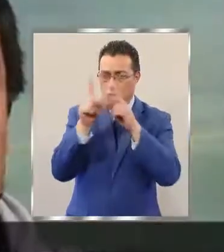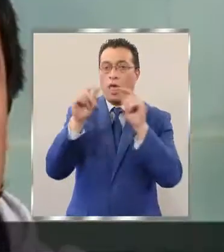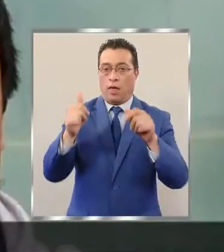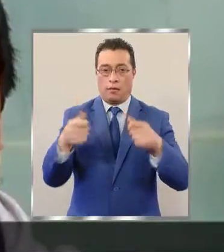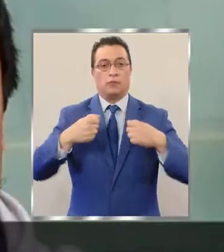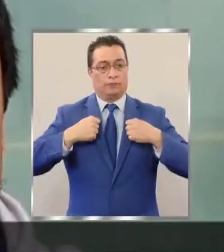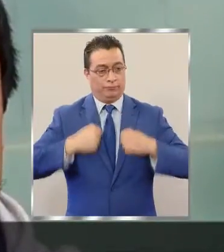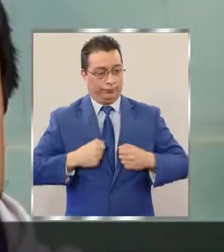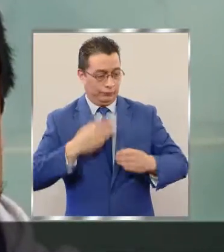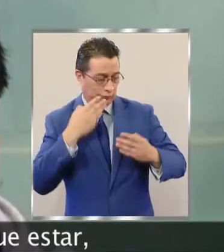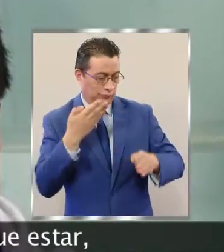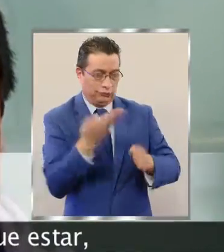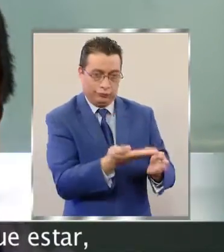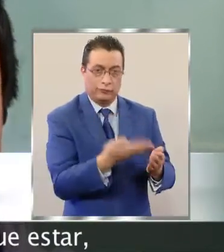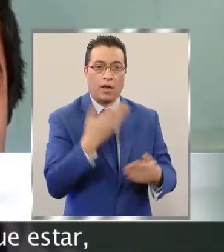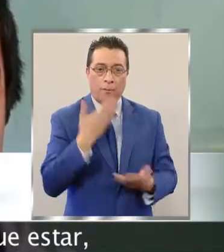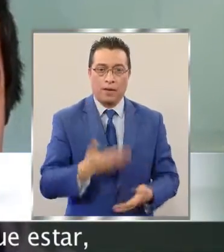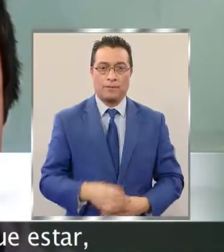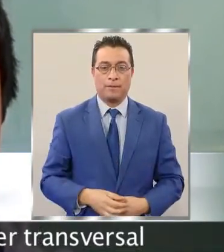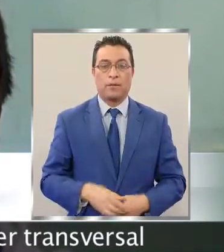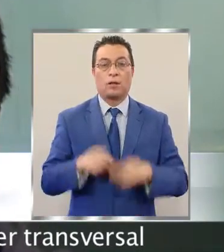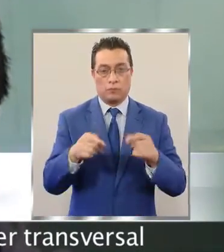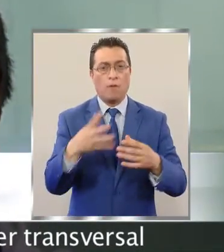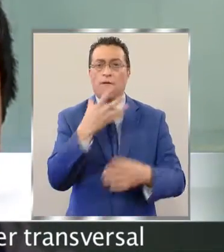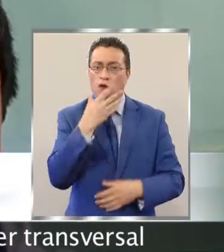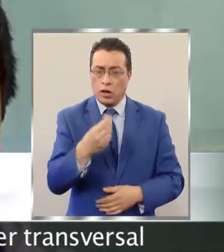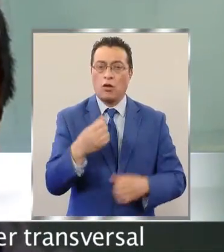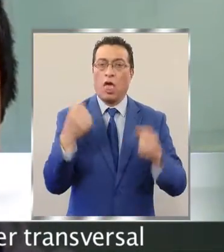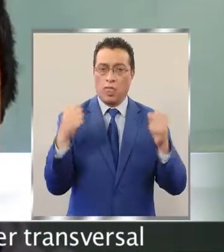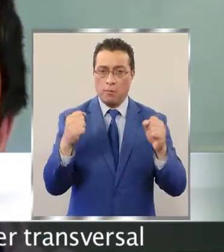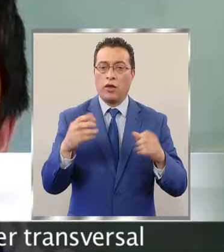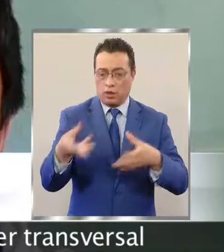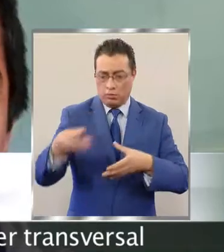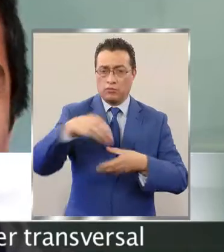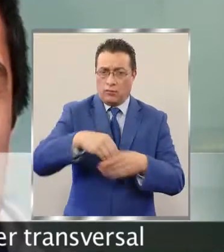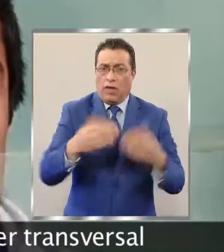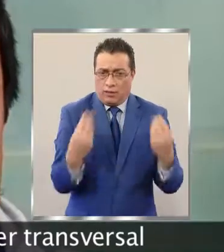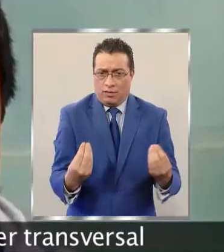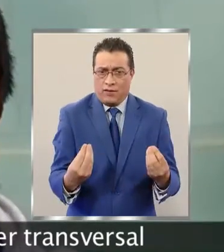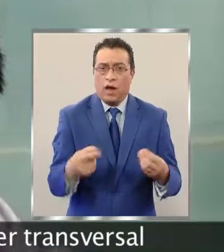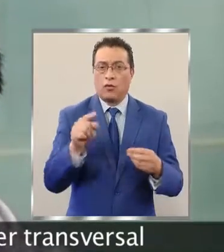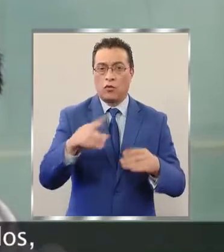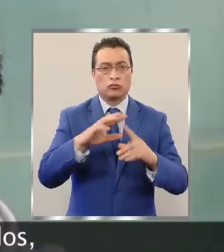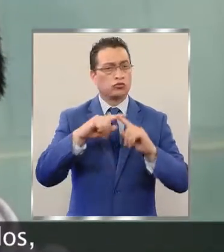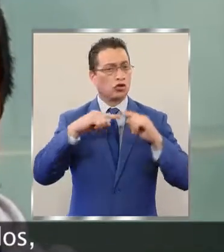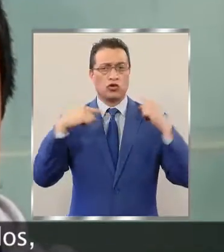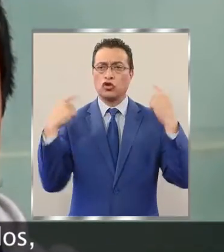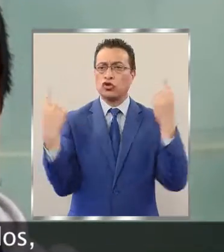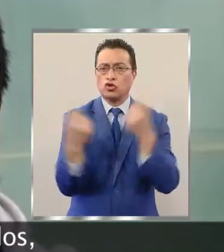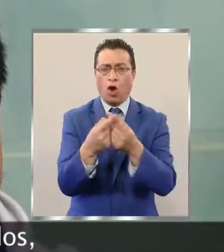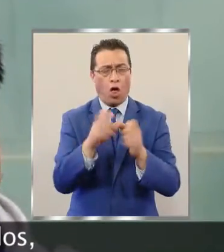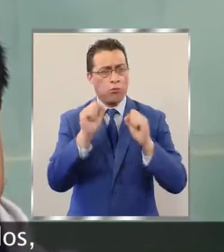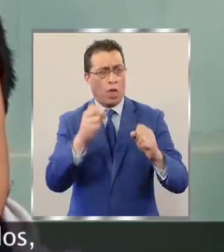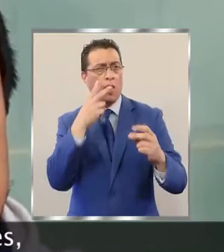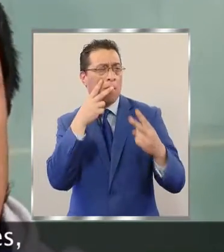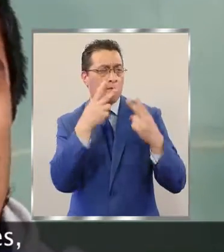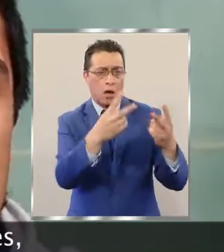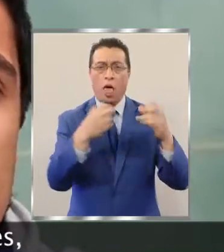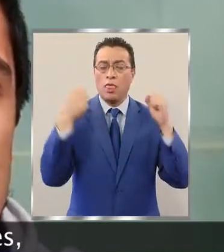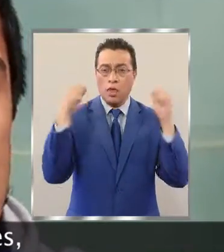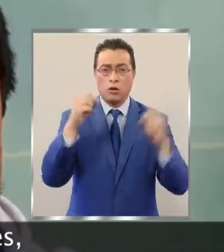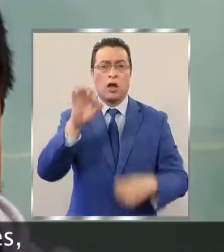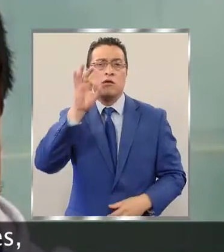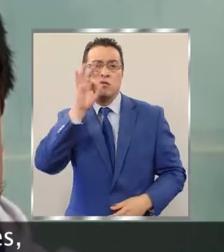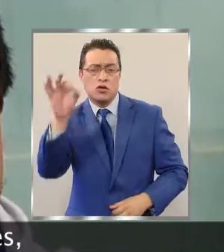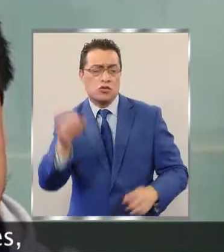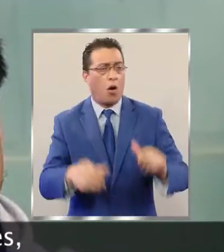camiseta. Súper lindo, en el deporte eso tiene que estar porque el deporte es algo súper transversal, lo pueden seguir todos. Desde